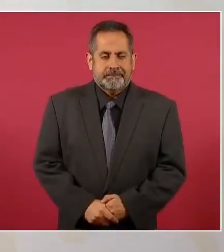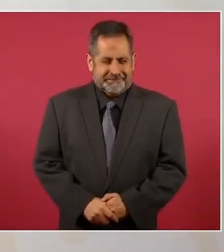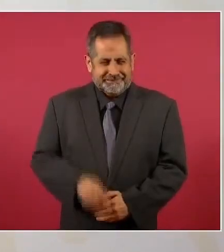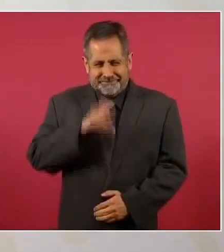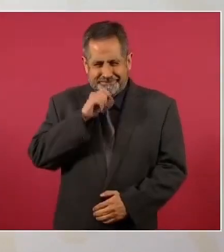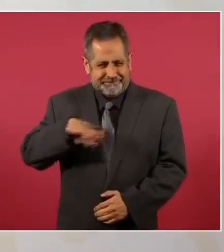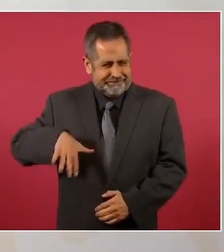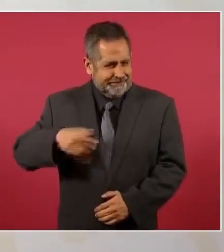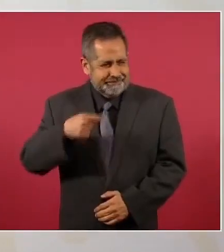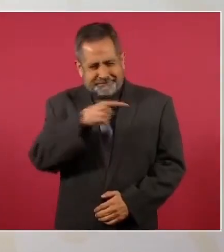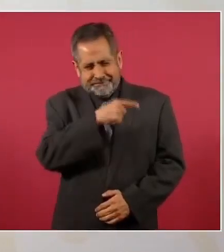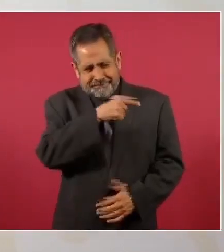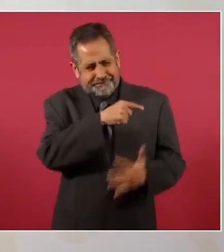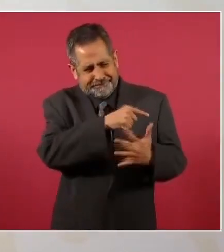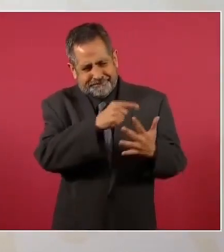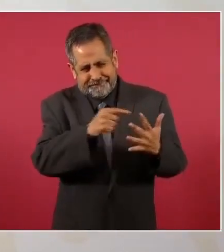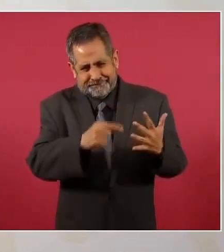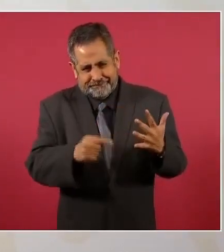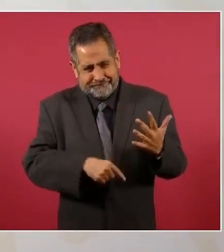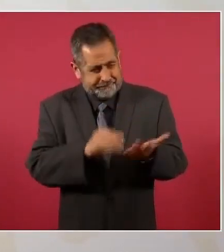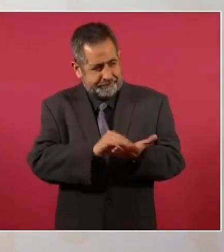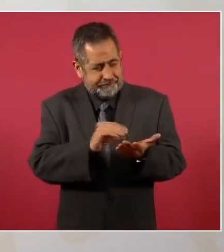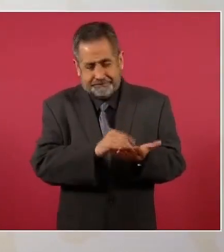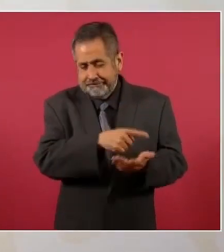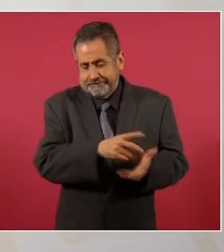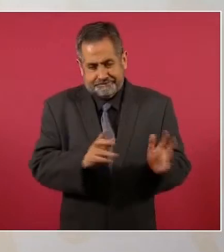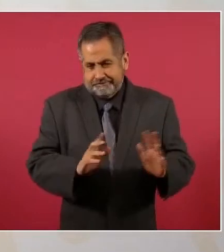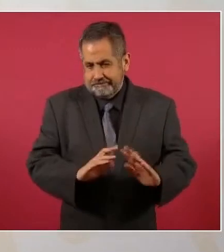ha sucedido y sigue pasando,